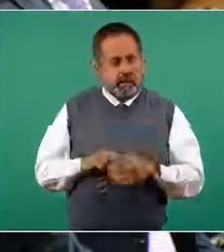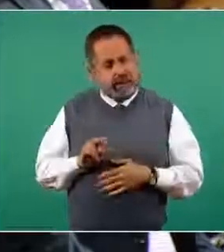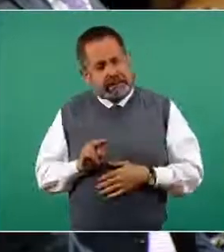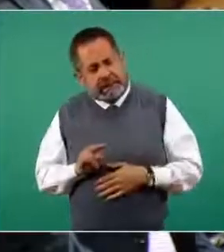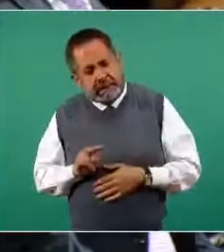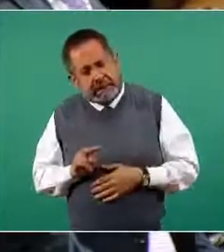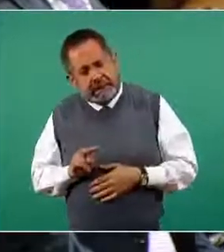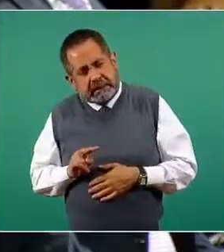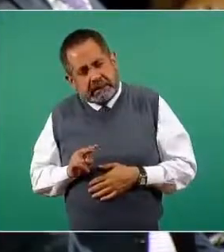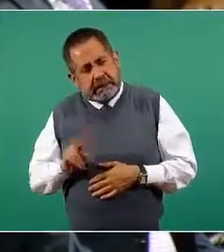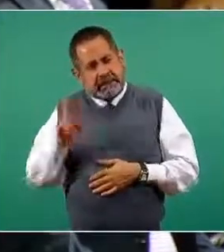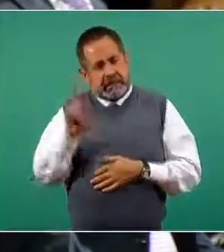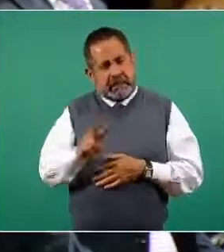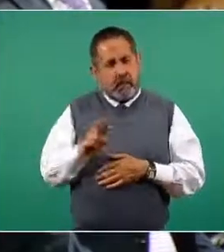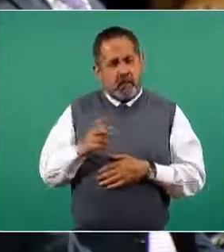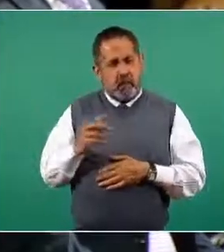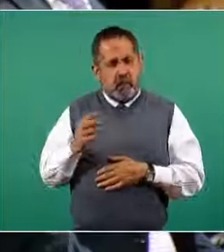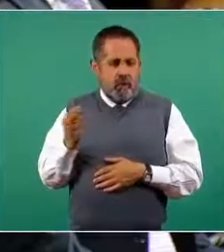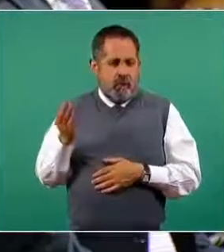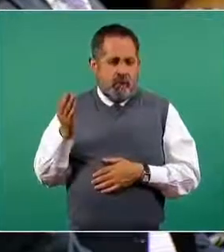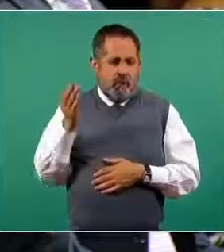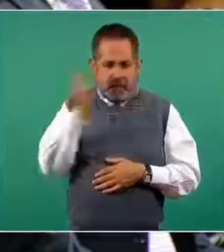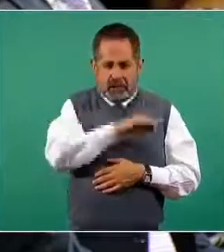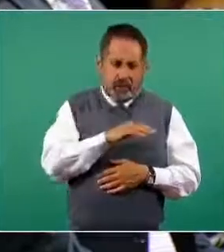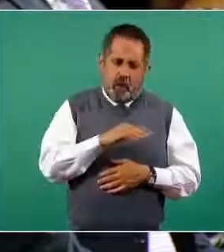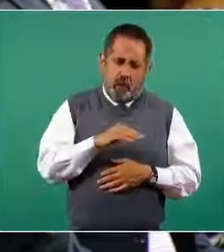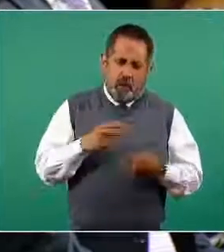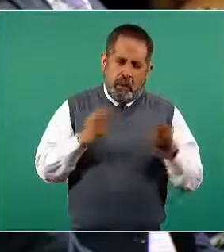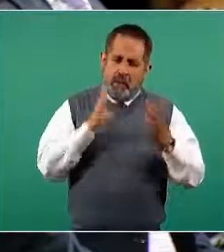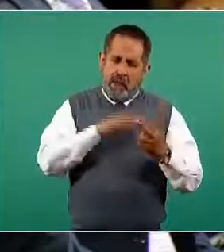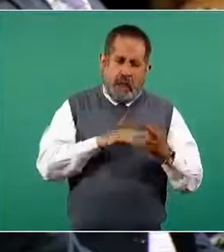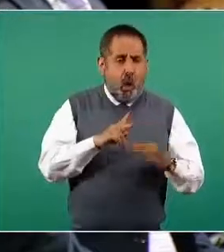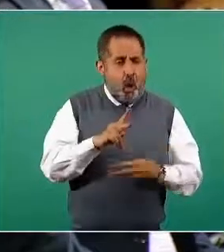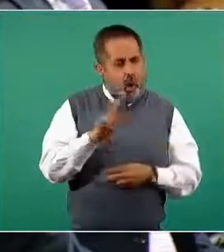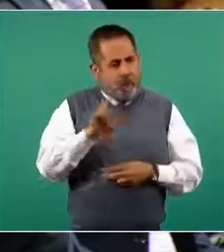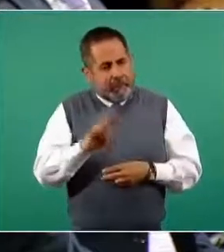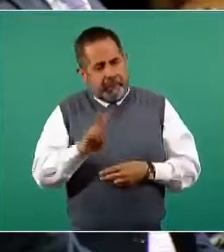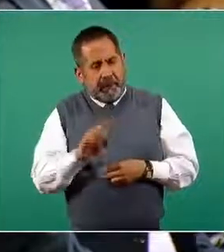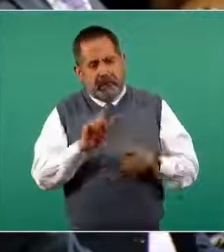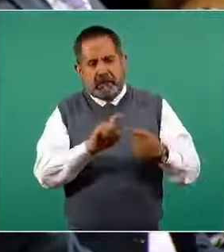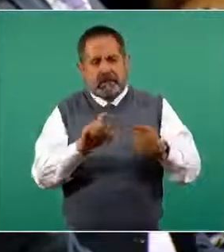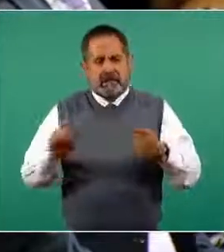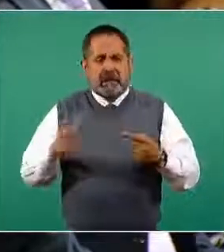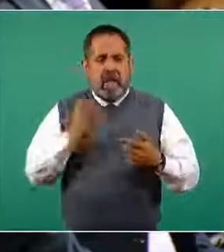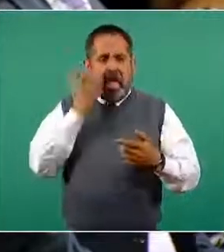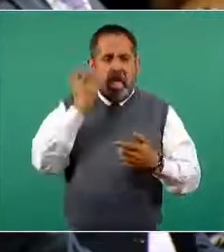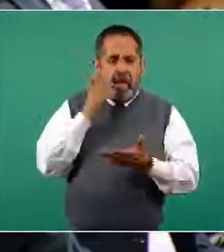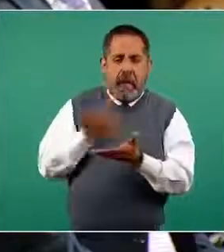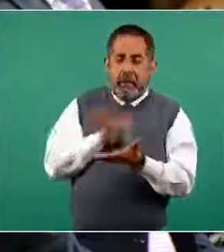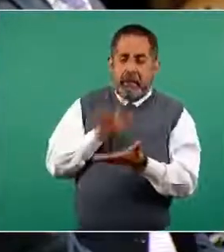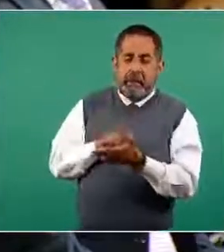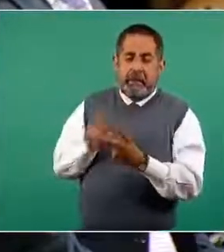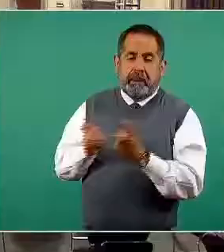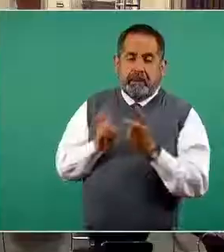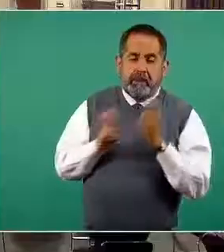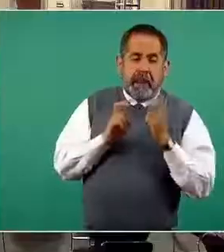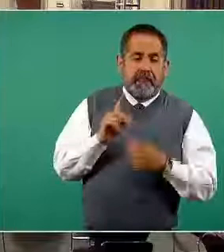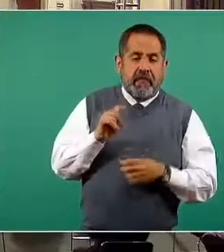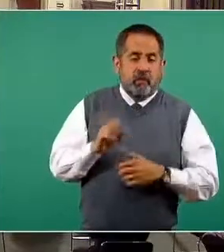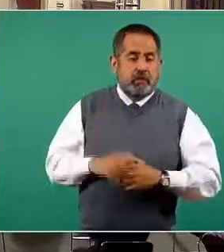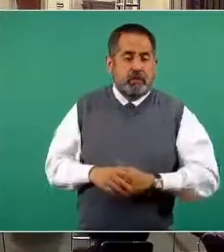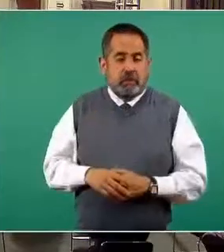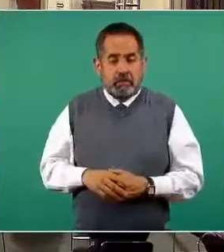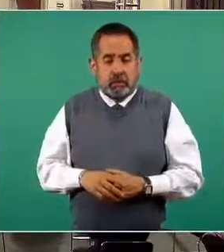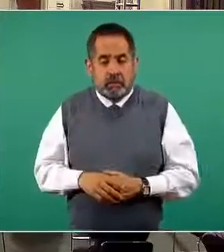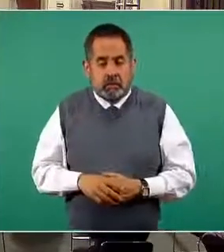no sé si esto sea pues una broma de mal gusto o en todo caso estén utilizando esta liga para hacer el robo de datos.